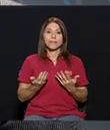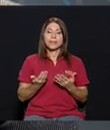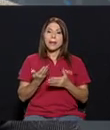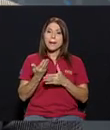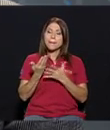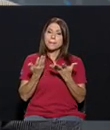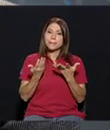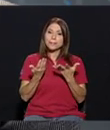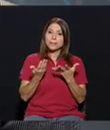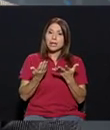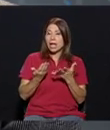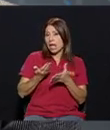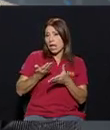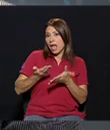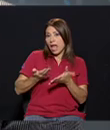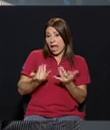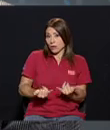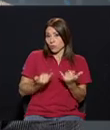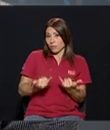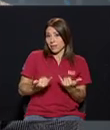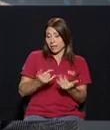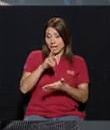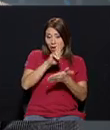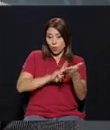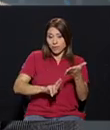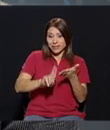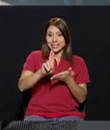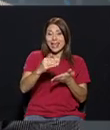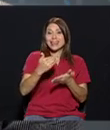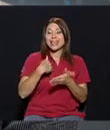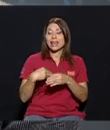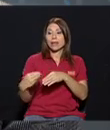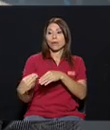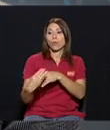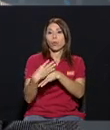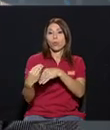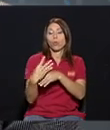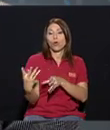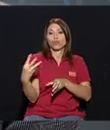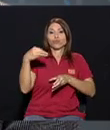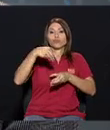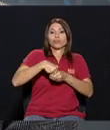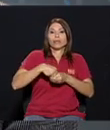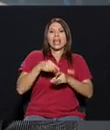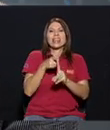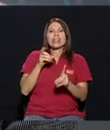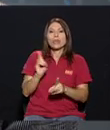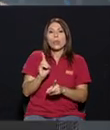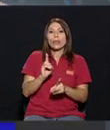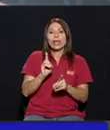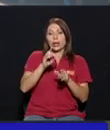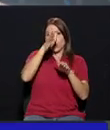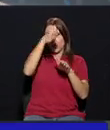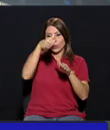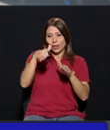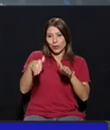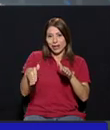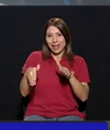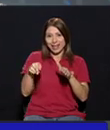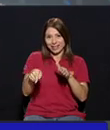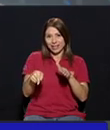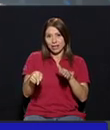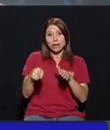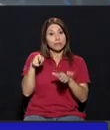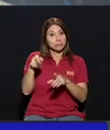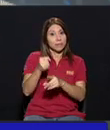Parte de las intromisiones que tenemos en la universidad en la actualidad provienen de la Contraloría General de la República, que tiene una misión muy importante